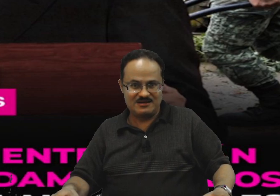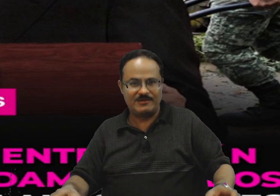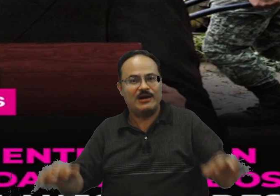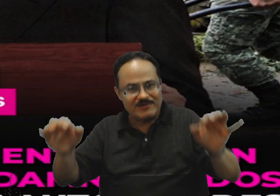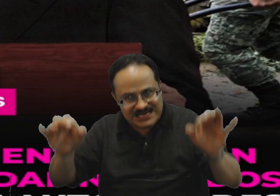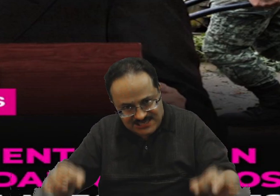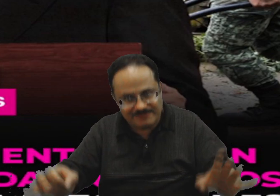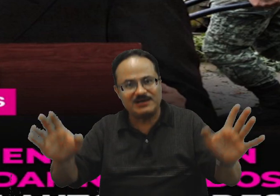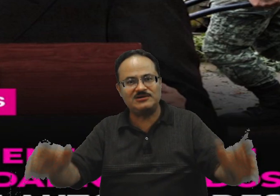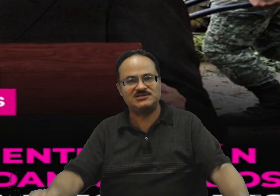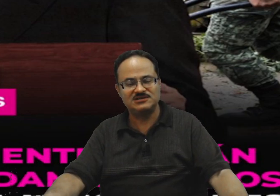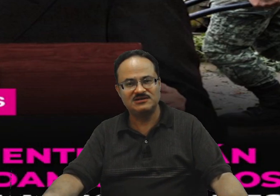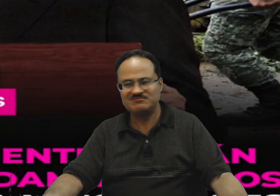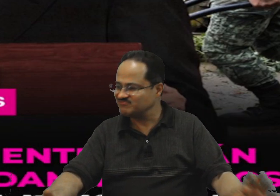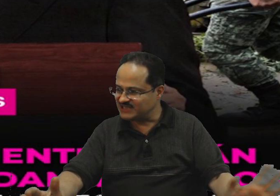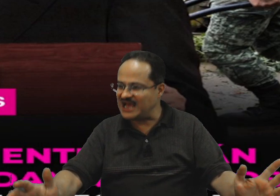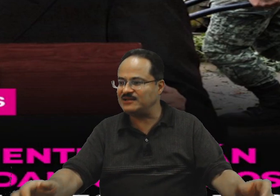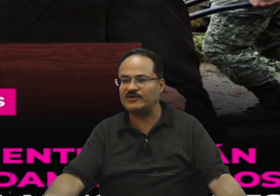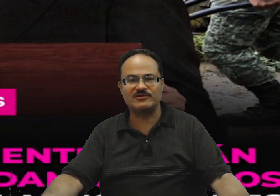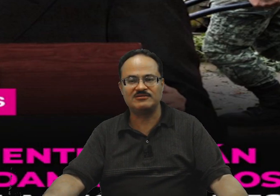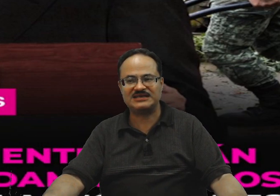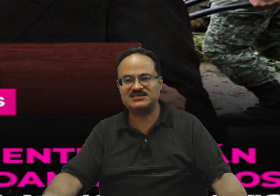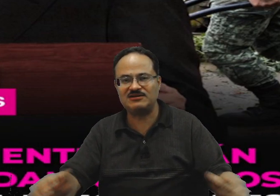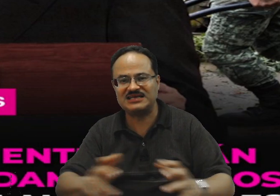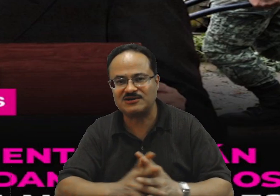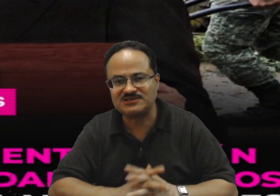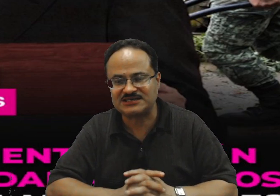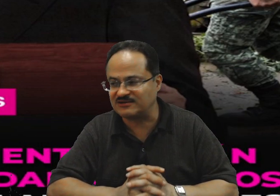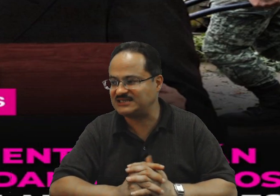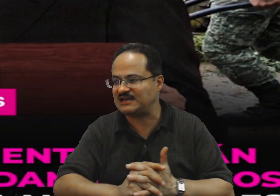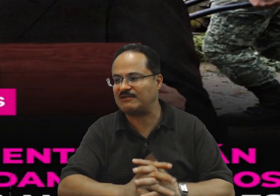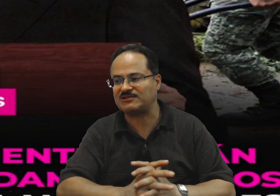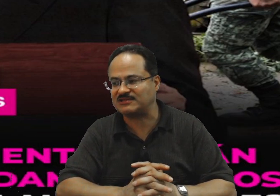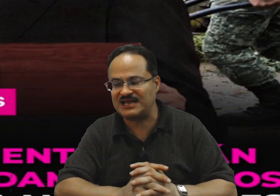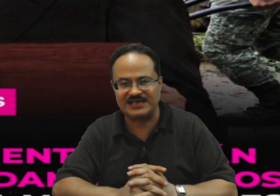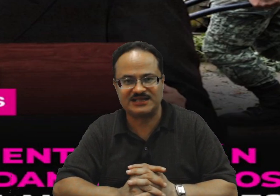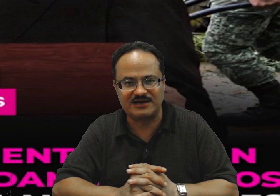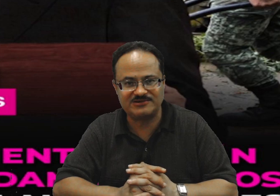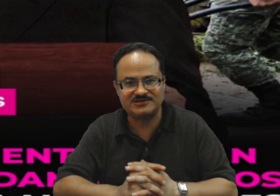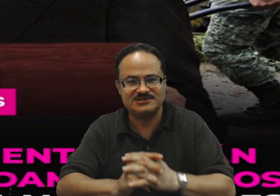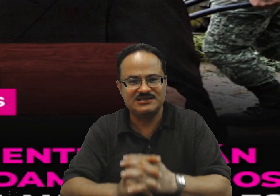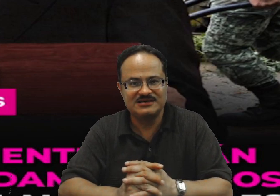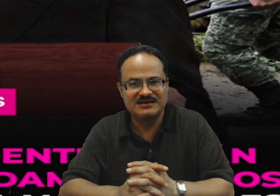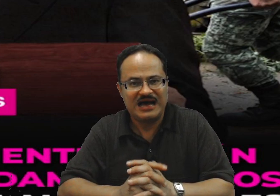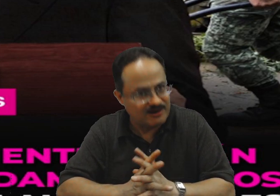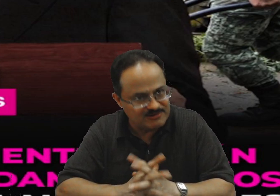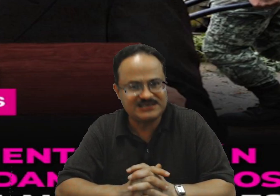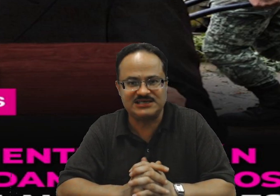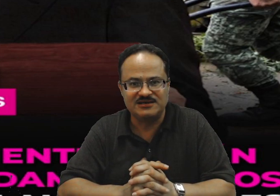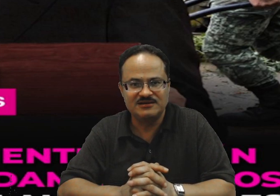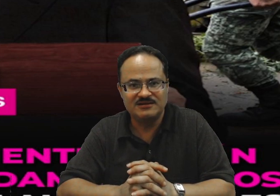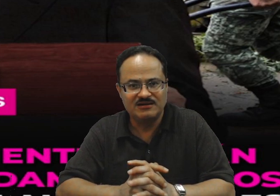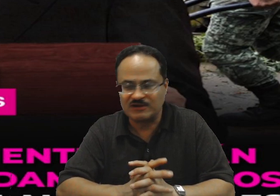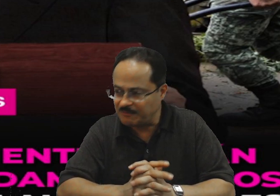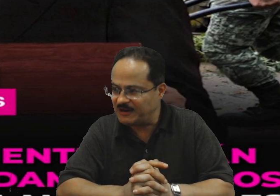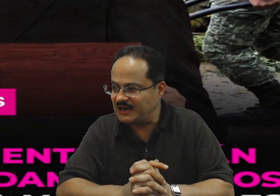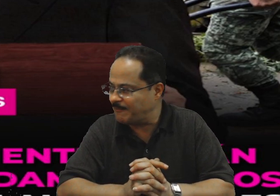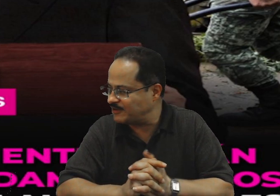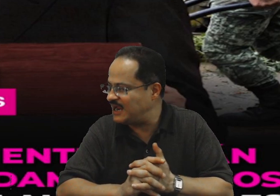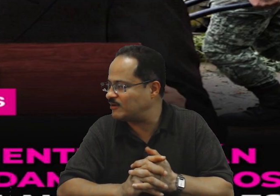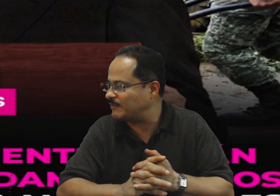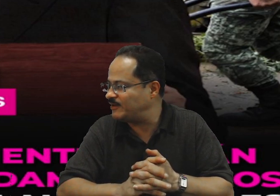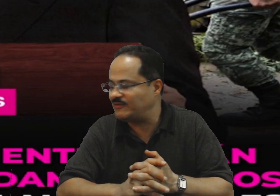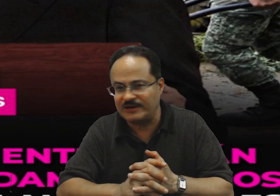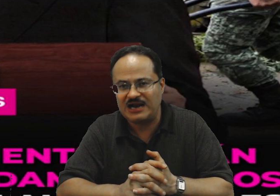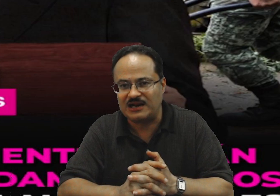pero aún así amigos ya ni modo así son las cosas con esta cuatro tenga tarugos aún así lo que puedan